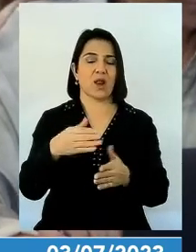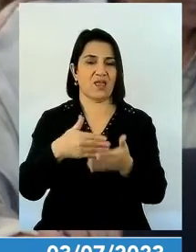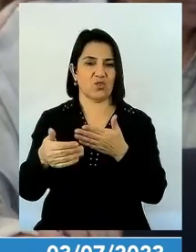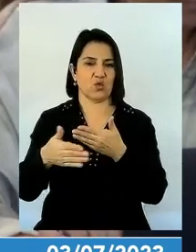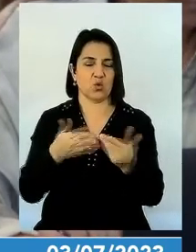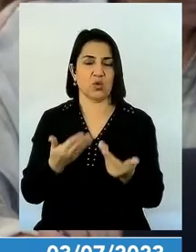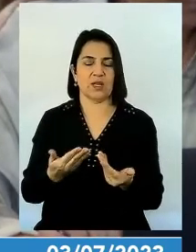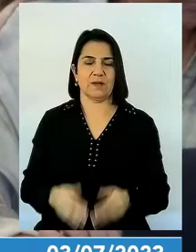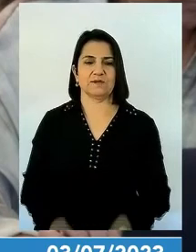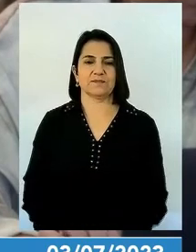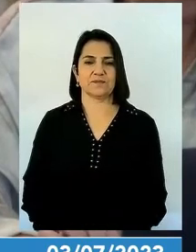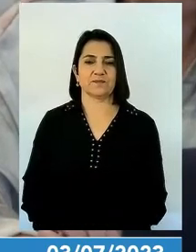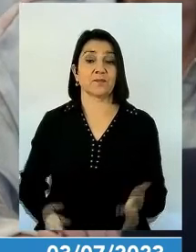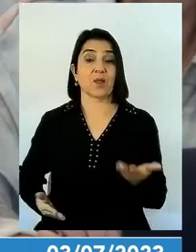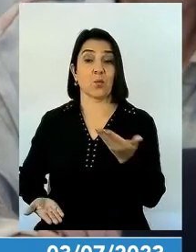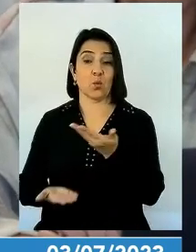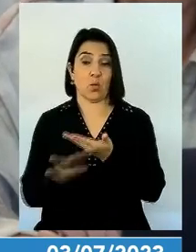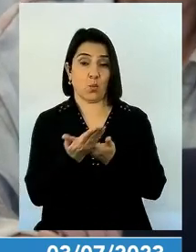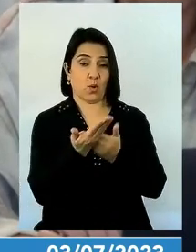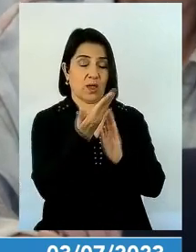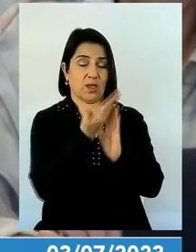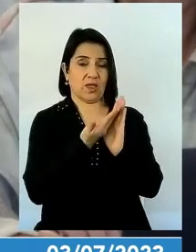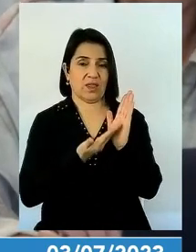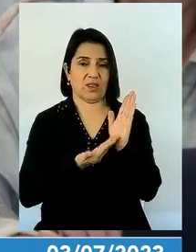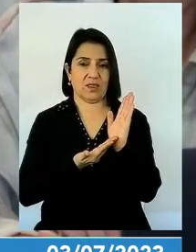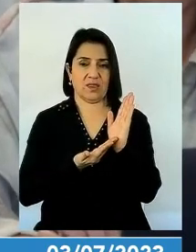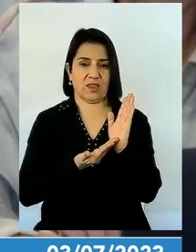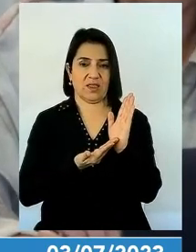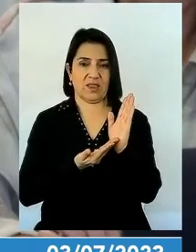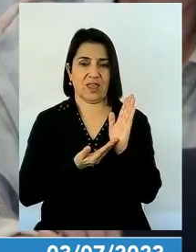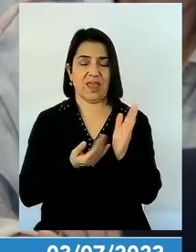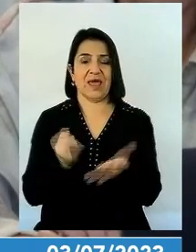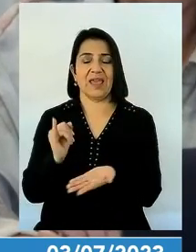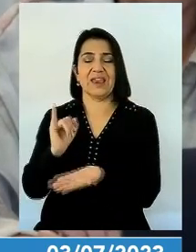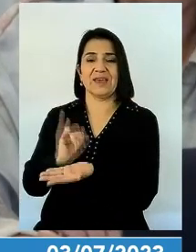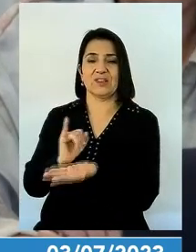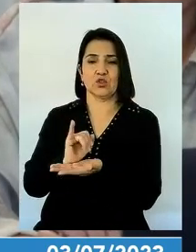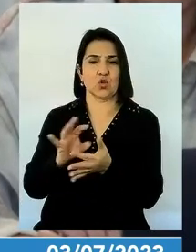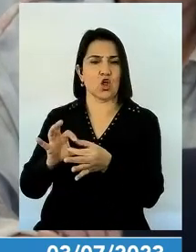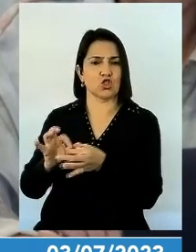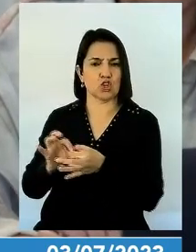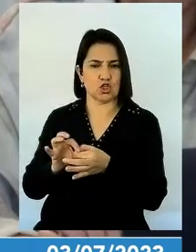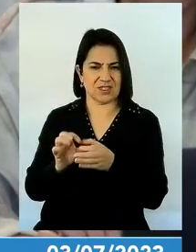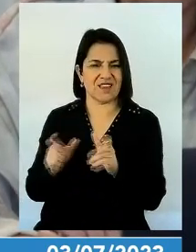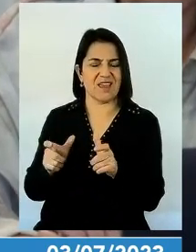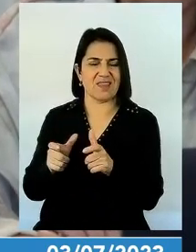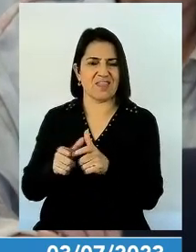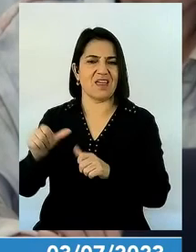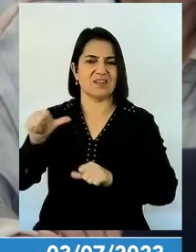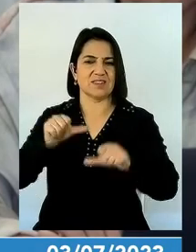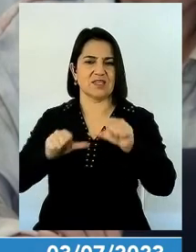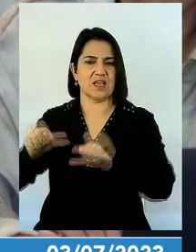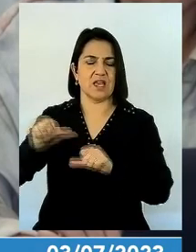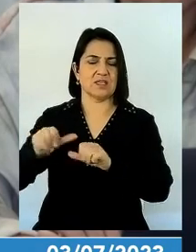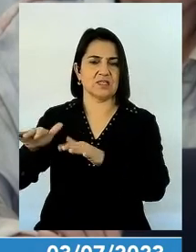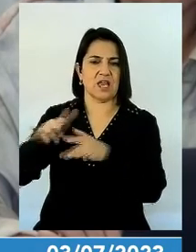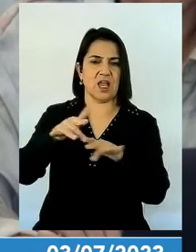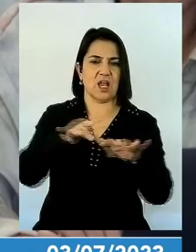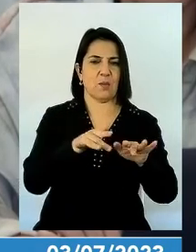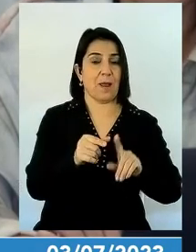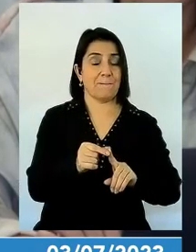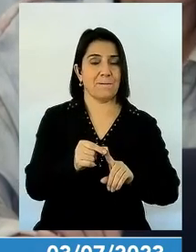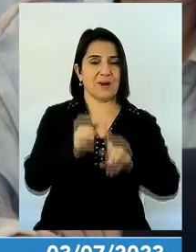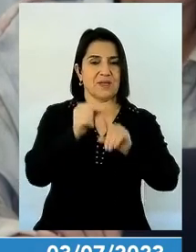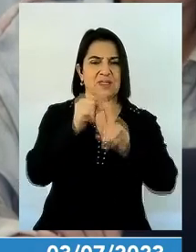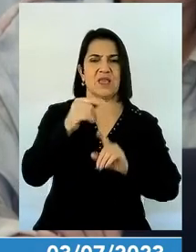por lo tanto, de la Sociedad de Ciencias del Mar son principios imprescindibles para el bienestar para las generaciones presentes y